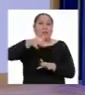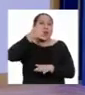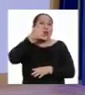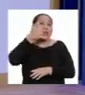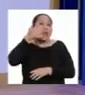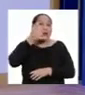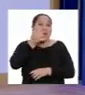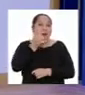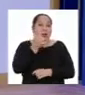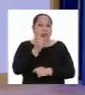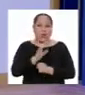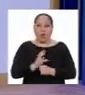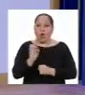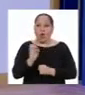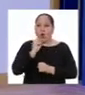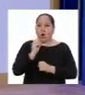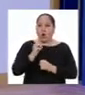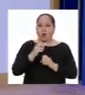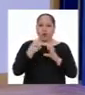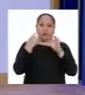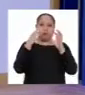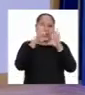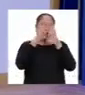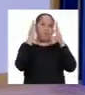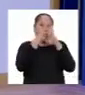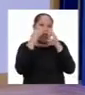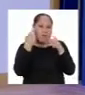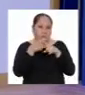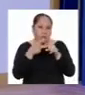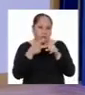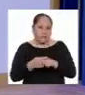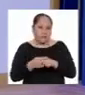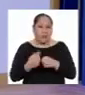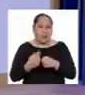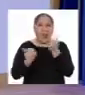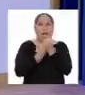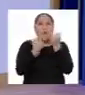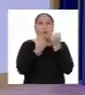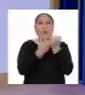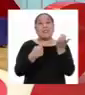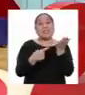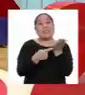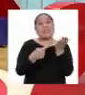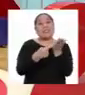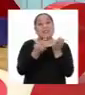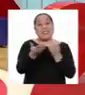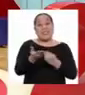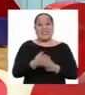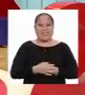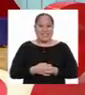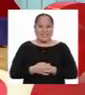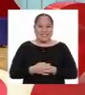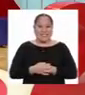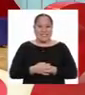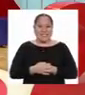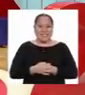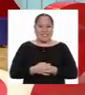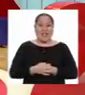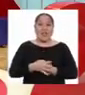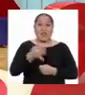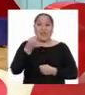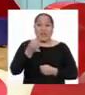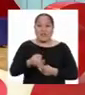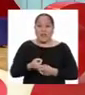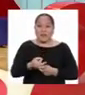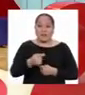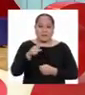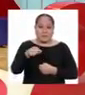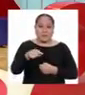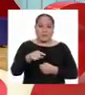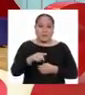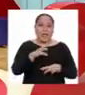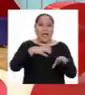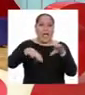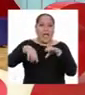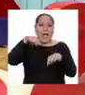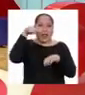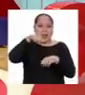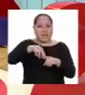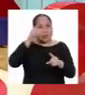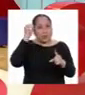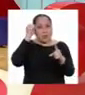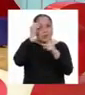llamada telefónica o redes sociales. Apóyense en la tecnología. Asegúrense de cumplir con este reto